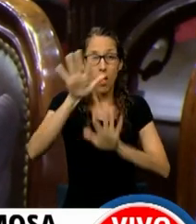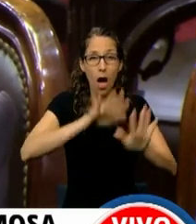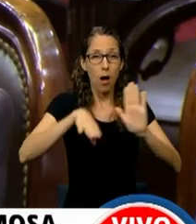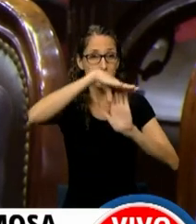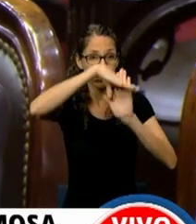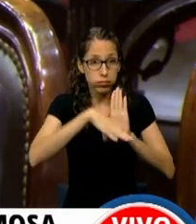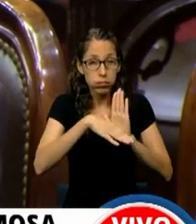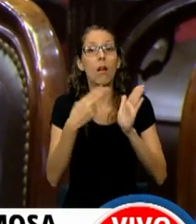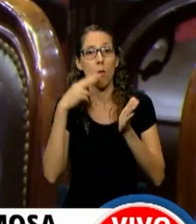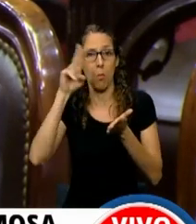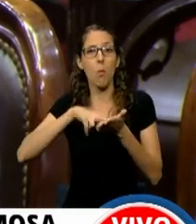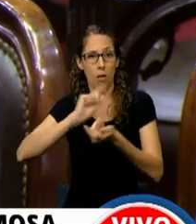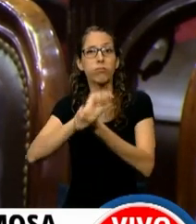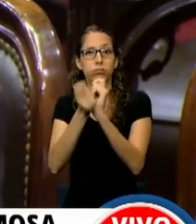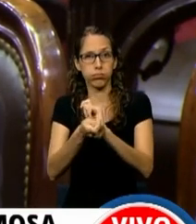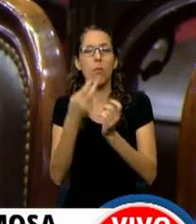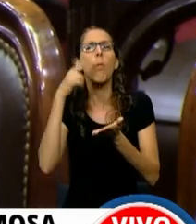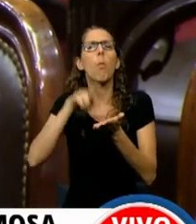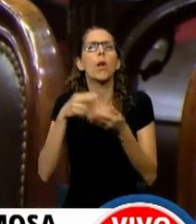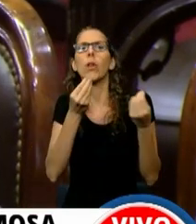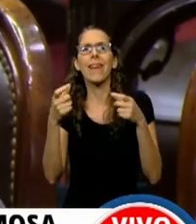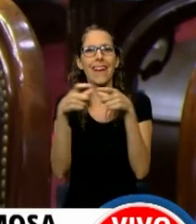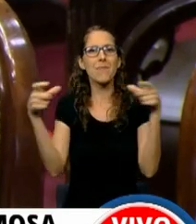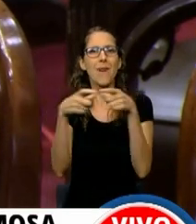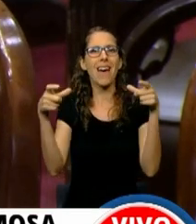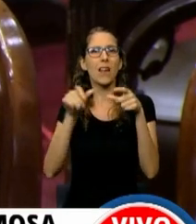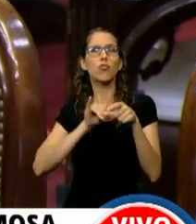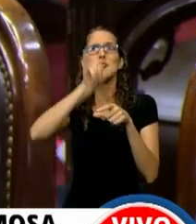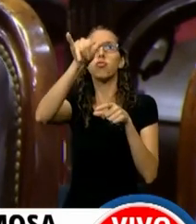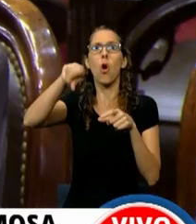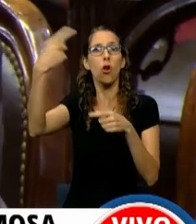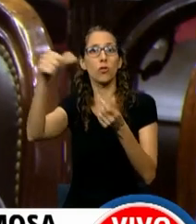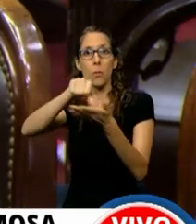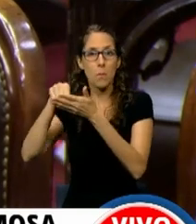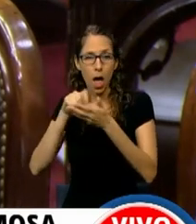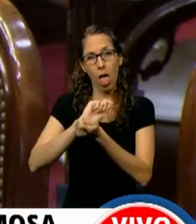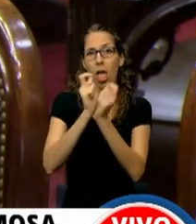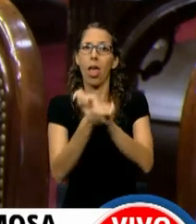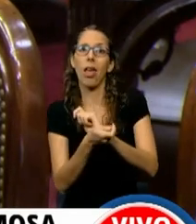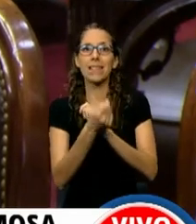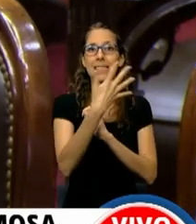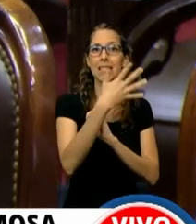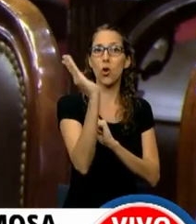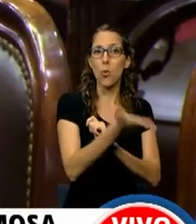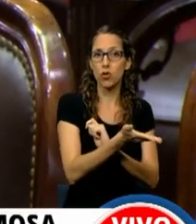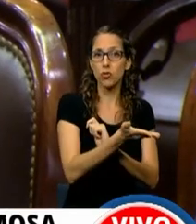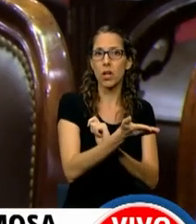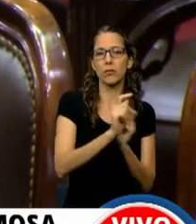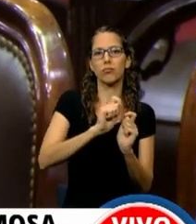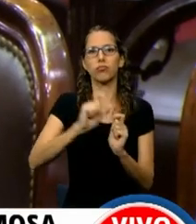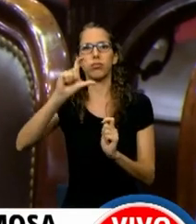impuesto a la venta de pasajes al exterior, pasando de la alícuota del 5%